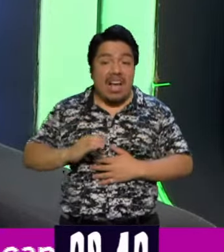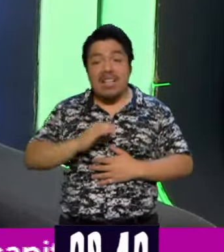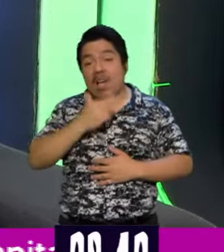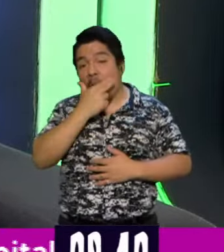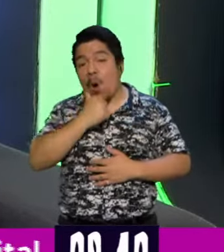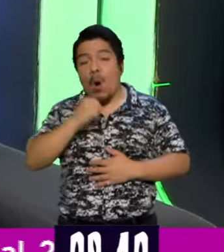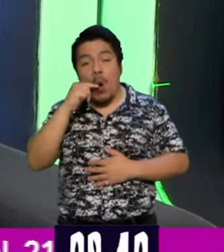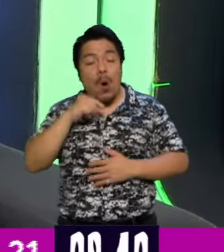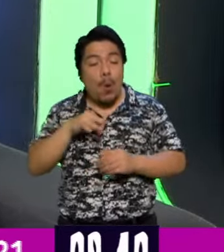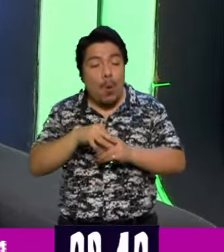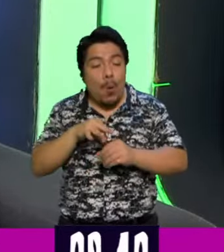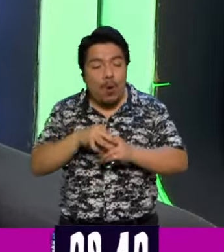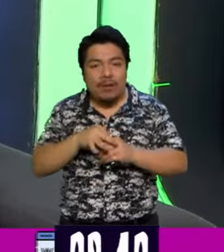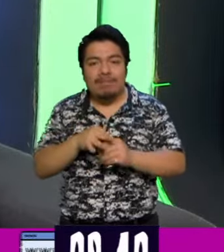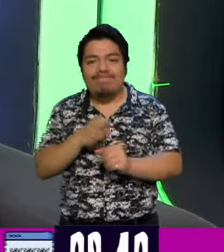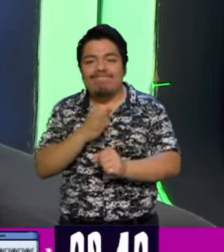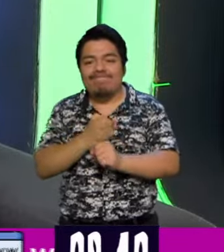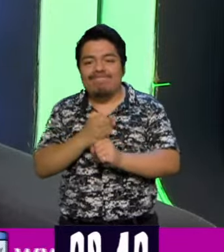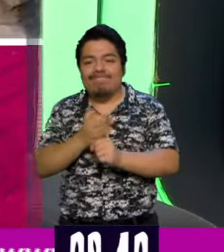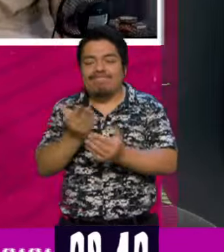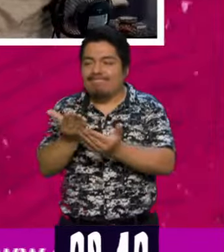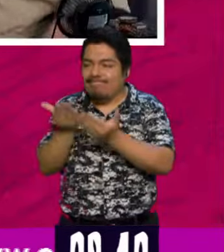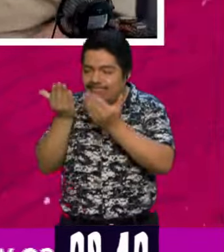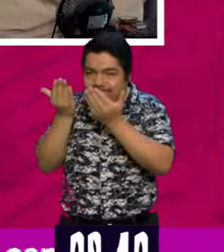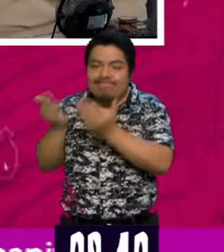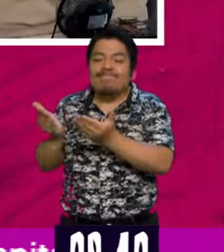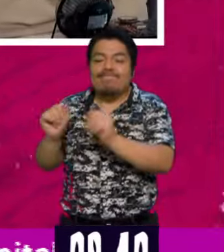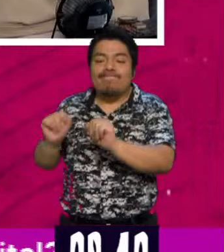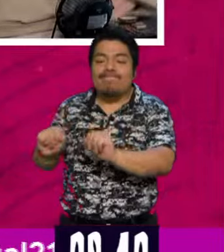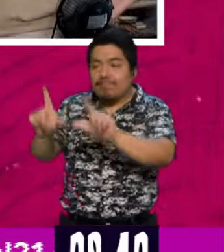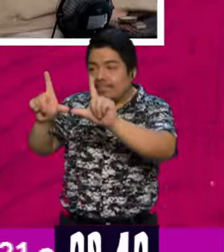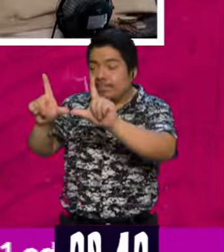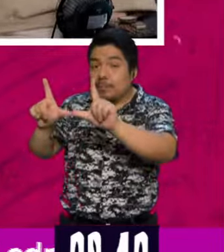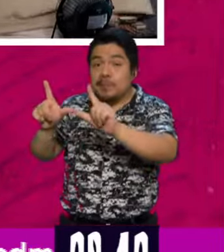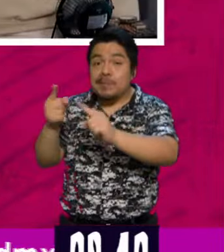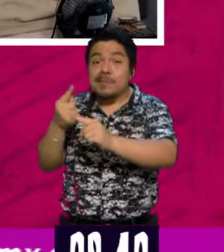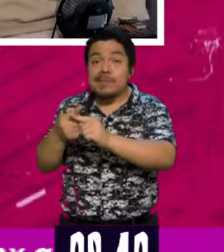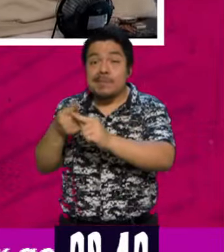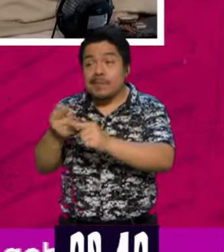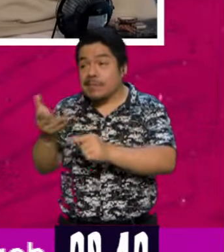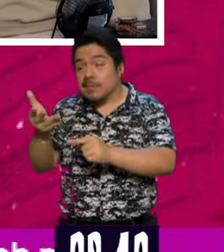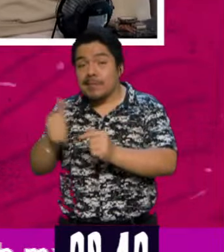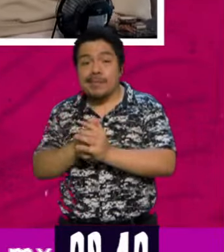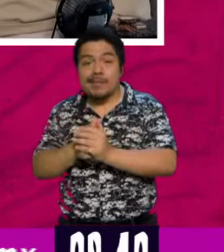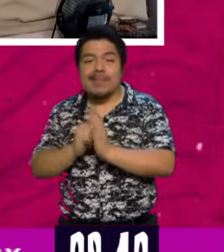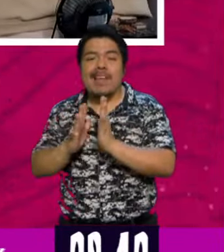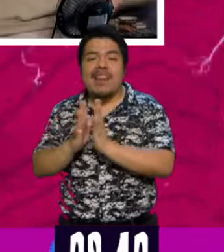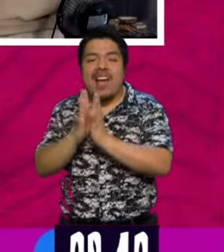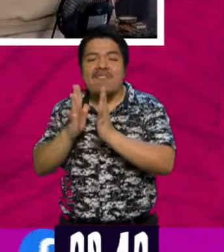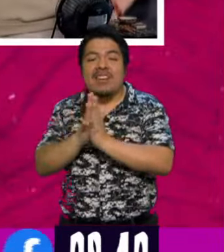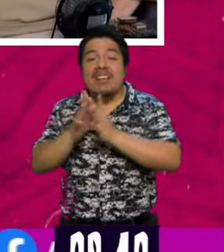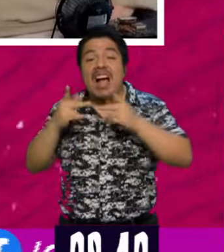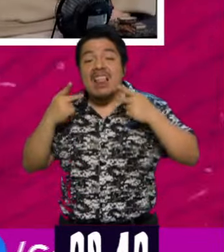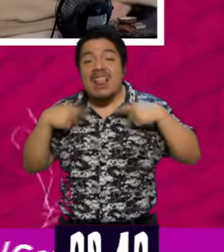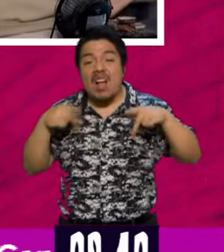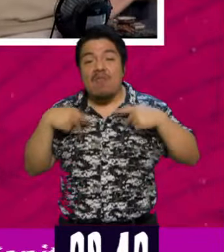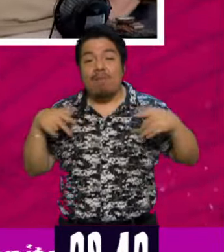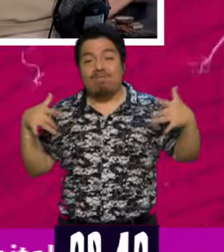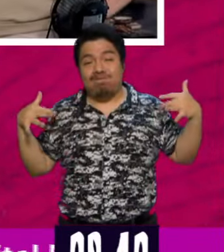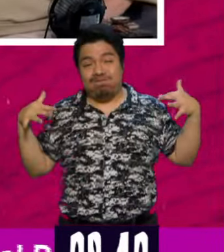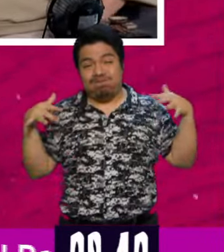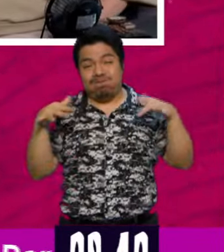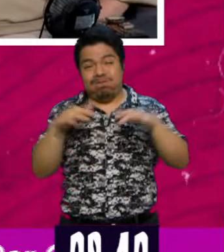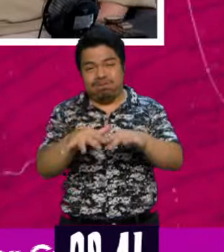vamos a empezar por el estelar, ¿no? El estelar es sin duda la participación, sí, ciudadana. Claro. Acabamos de oír